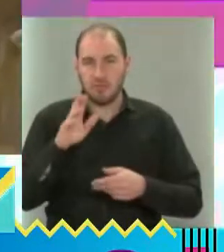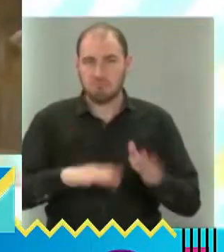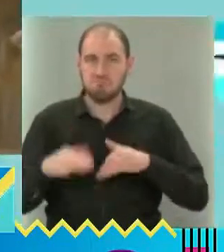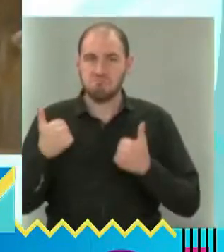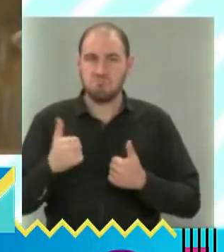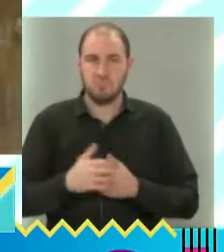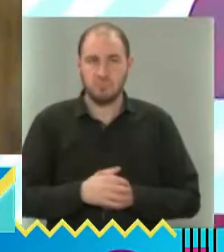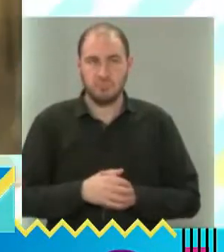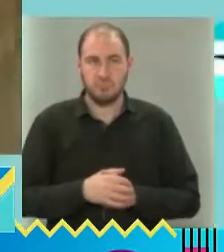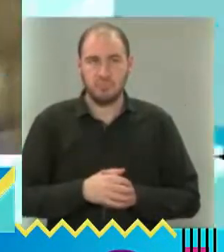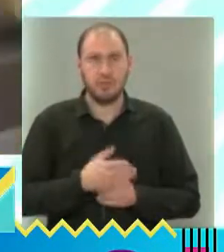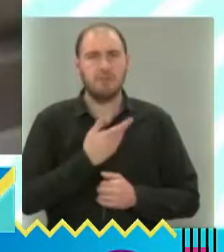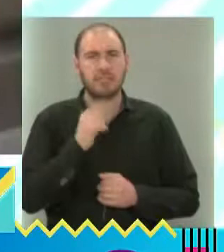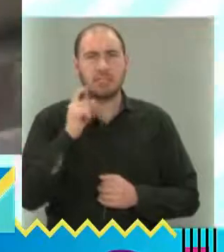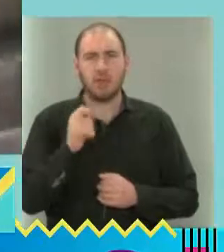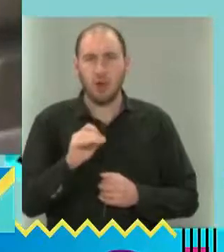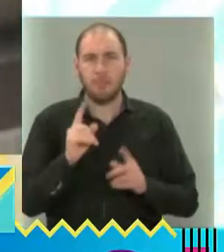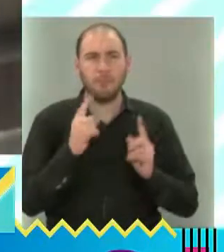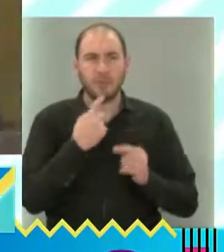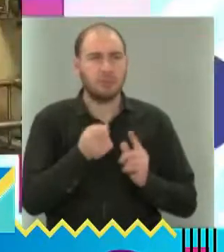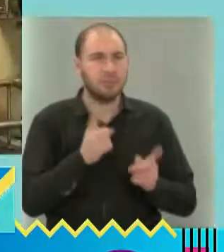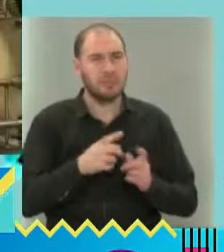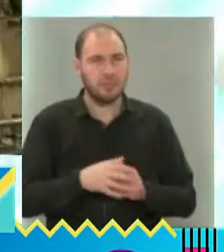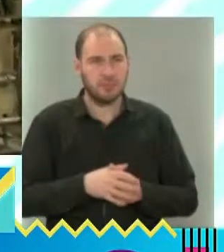Bien. Francisco, repito pregunta.